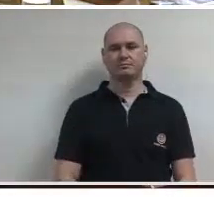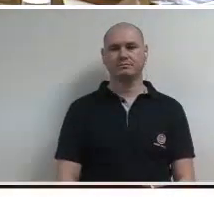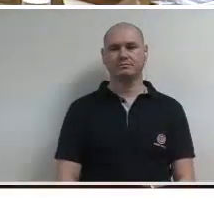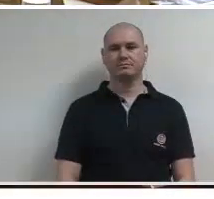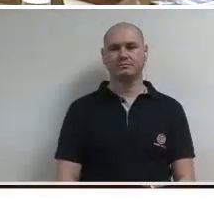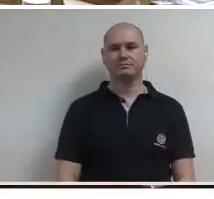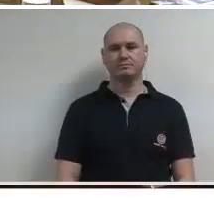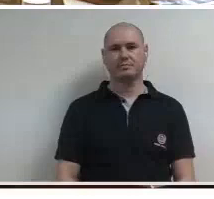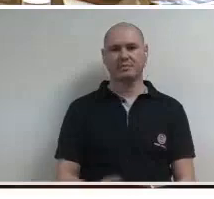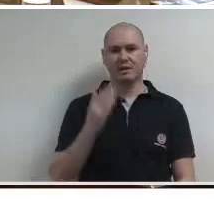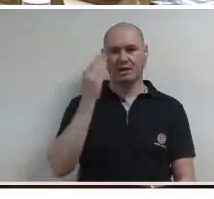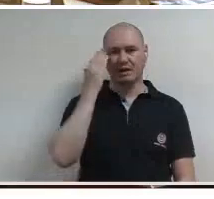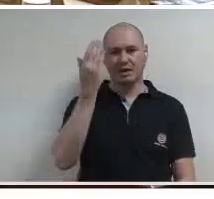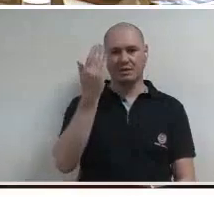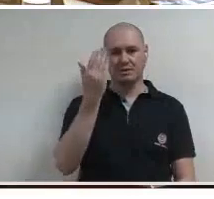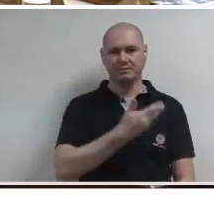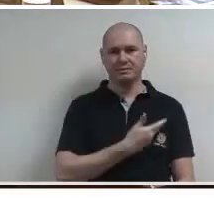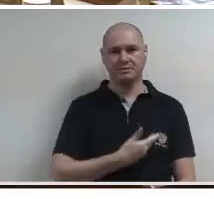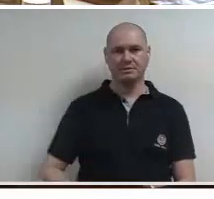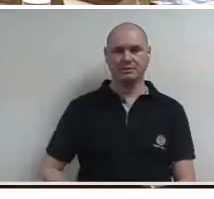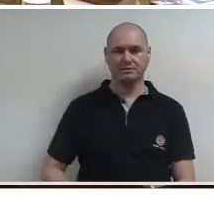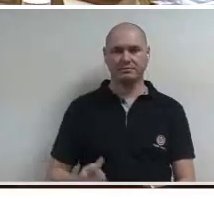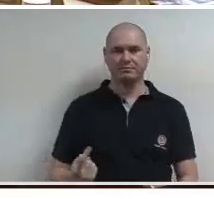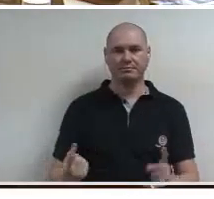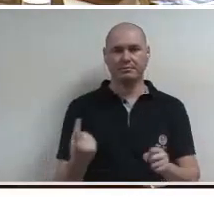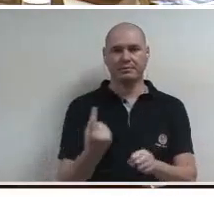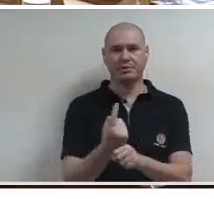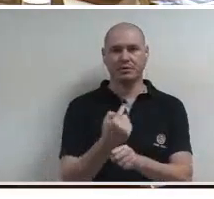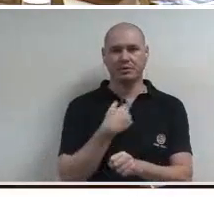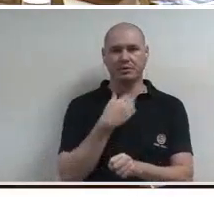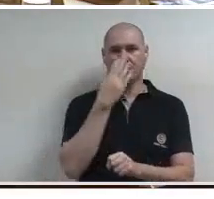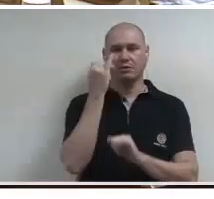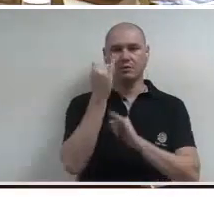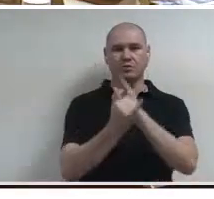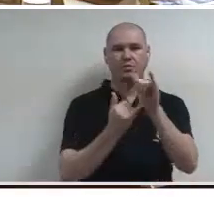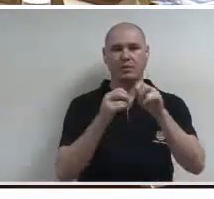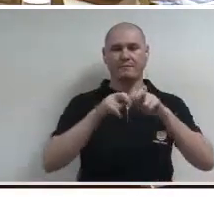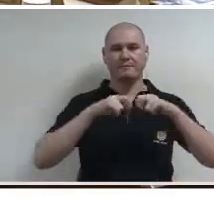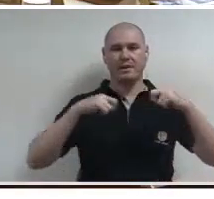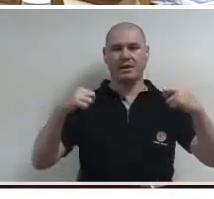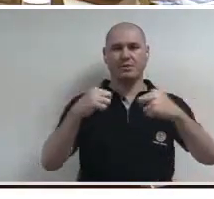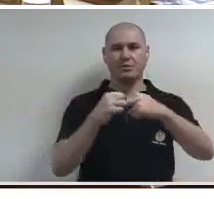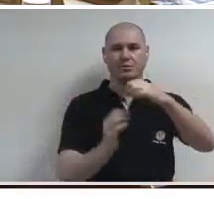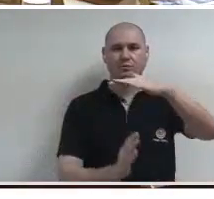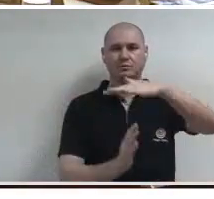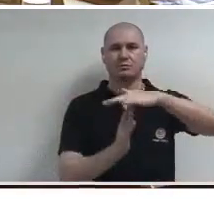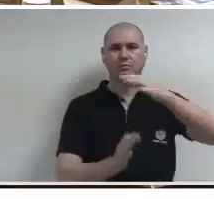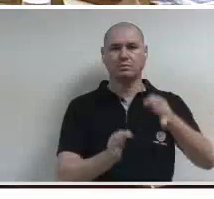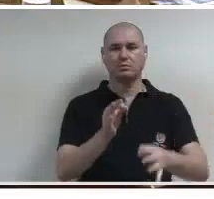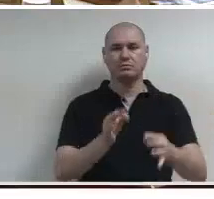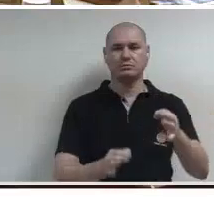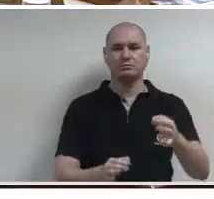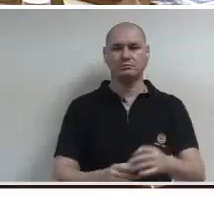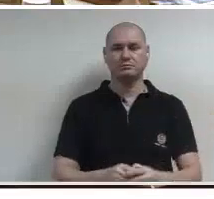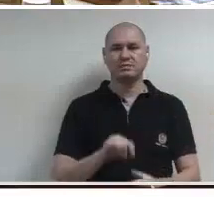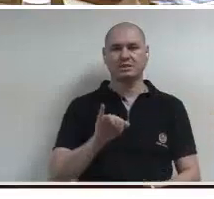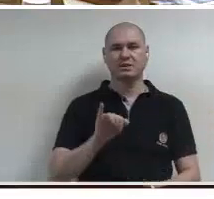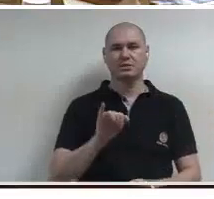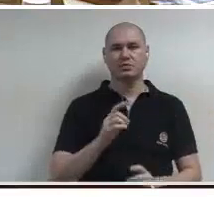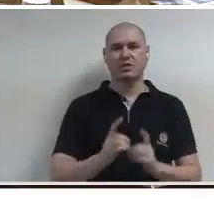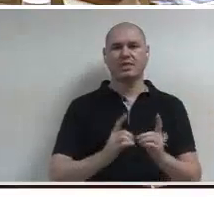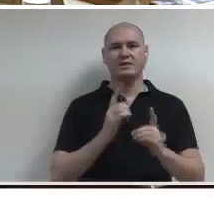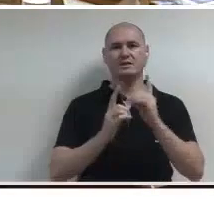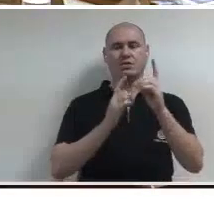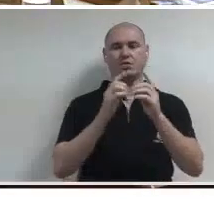Erebana. Oye, presidente, ¿te dónde era? A ese ahí na co atico a pegamo